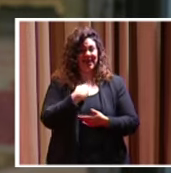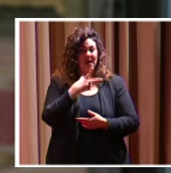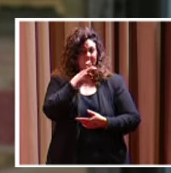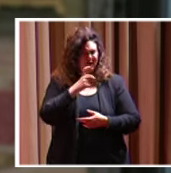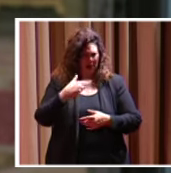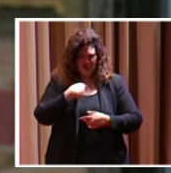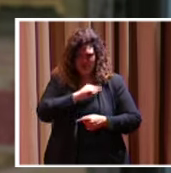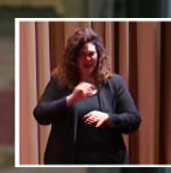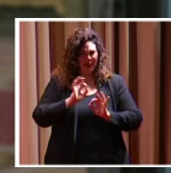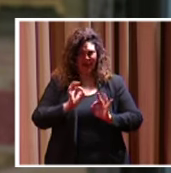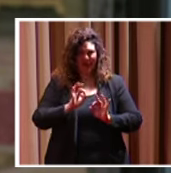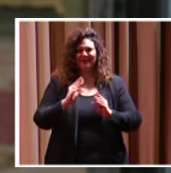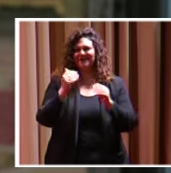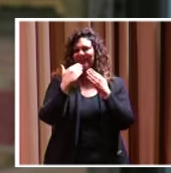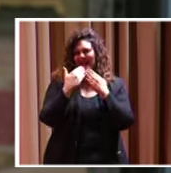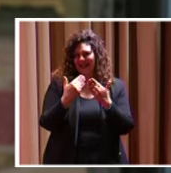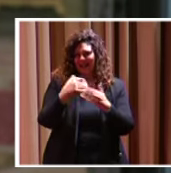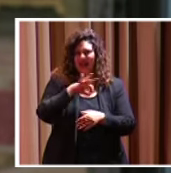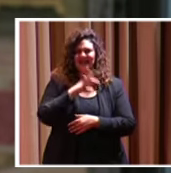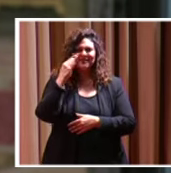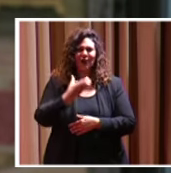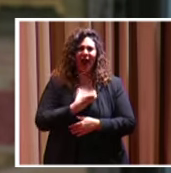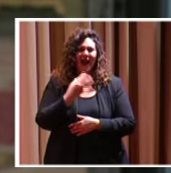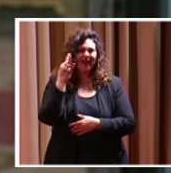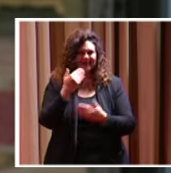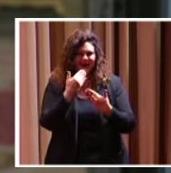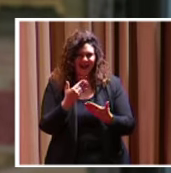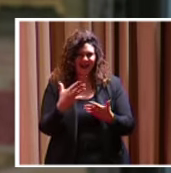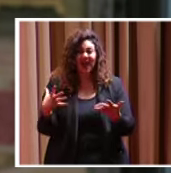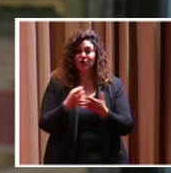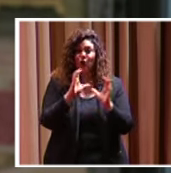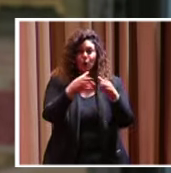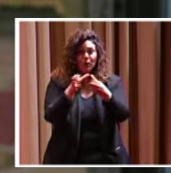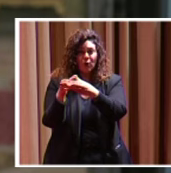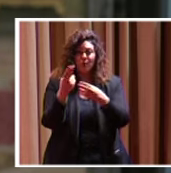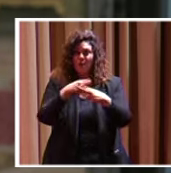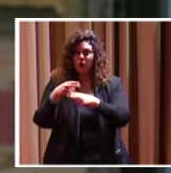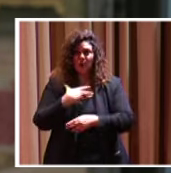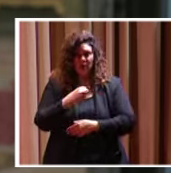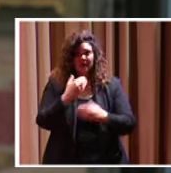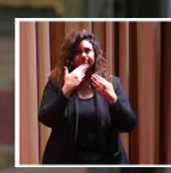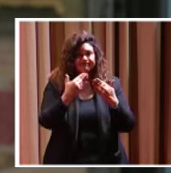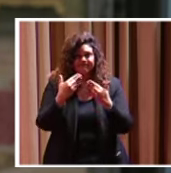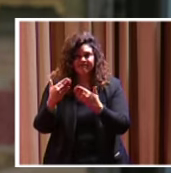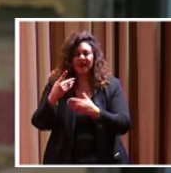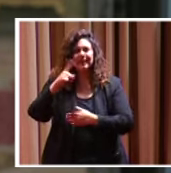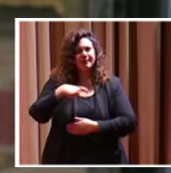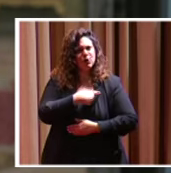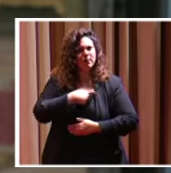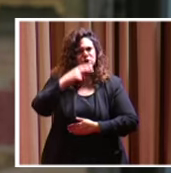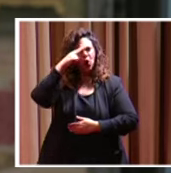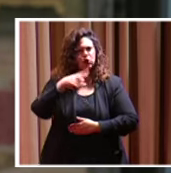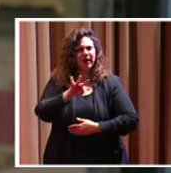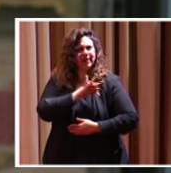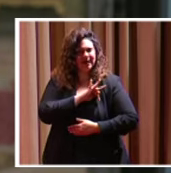a los granadinos. Muchas gracias a la señora alcaldesa, a todos los grupos políticos municipales, a la Comisión de